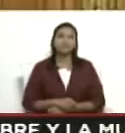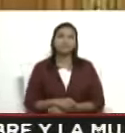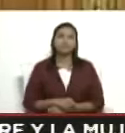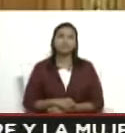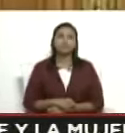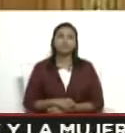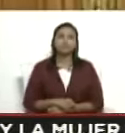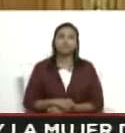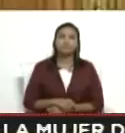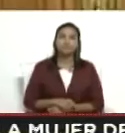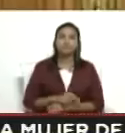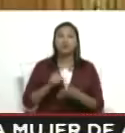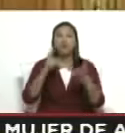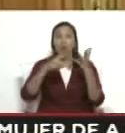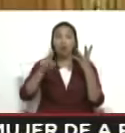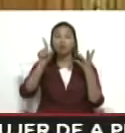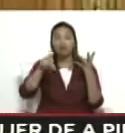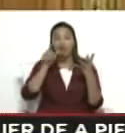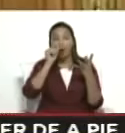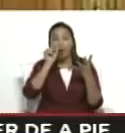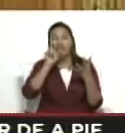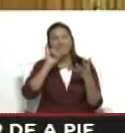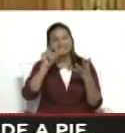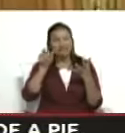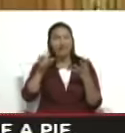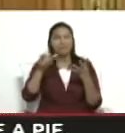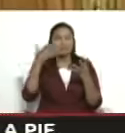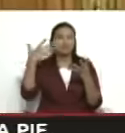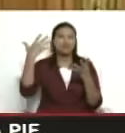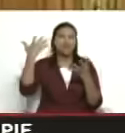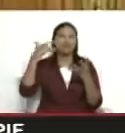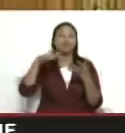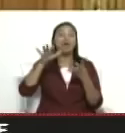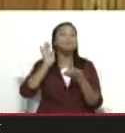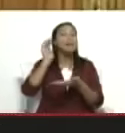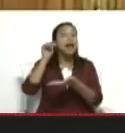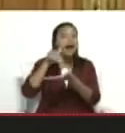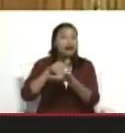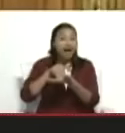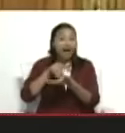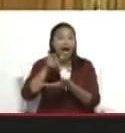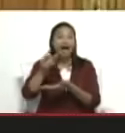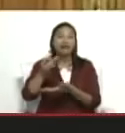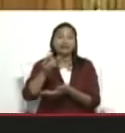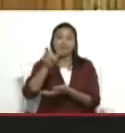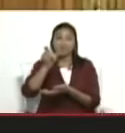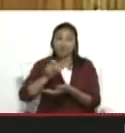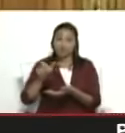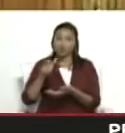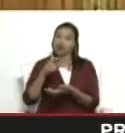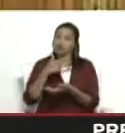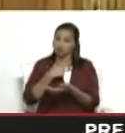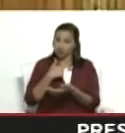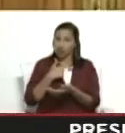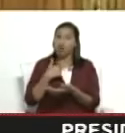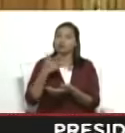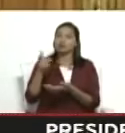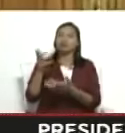Y hablo con Richani, que estaba en armamento, Maracay. Voy a decir lo que ellos me dijeron.